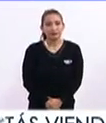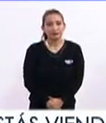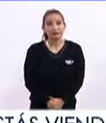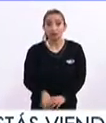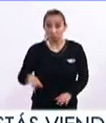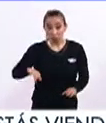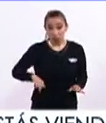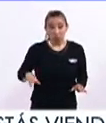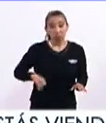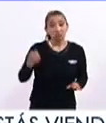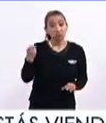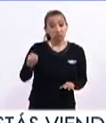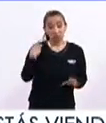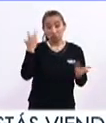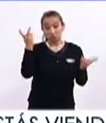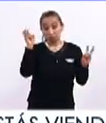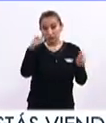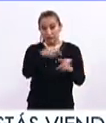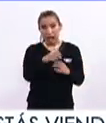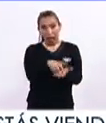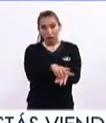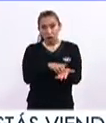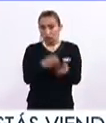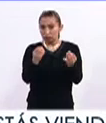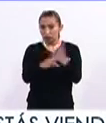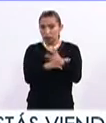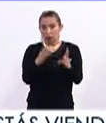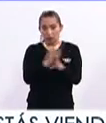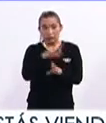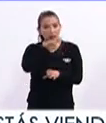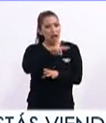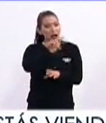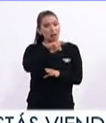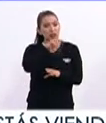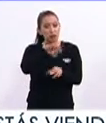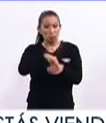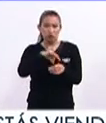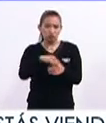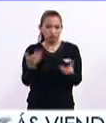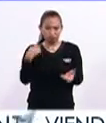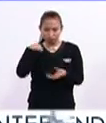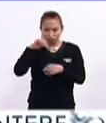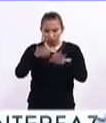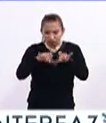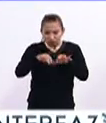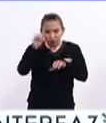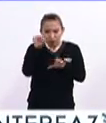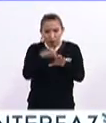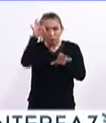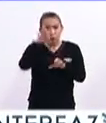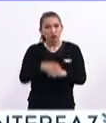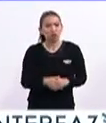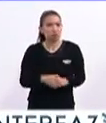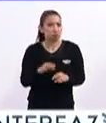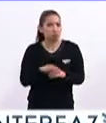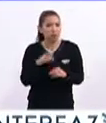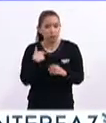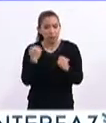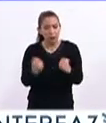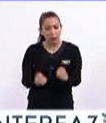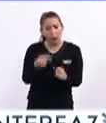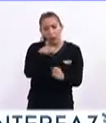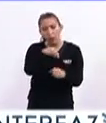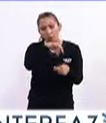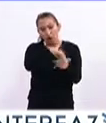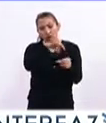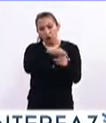duda interesantísima esa parte, se ahorrarían muchas cosas y se agilizaría también el voto. Lo que va a quedar siempre pendiente es la certeza de